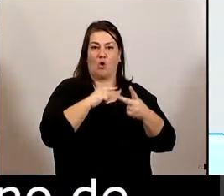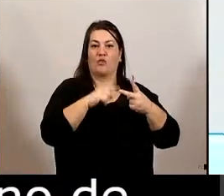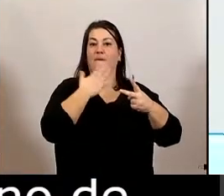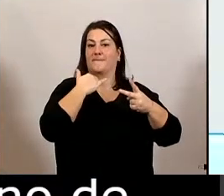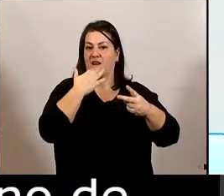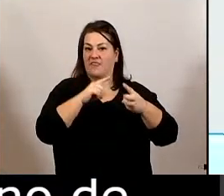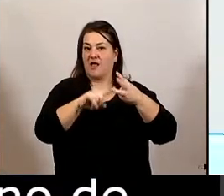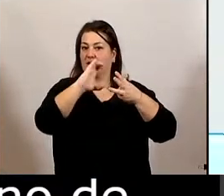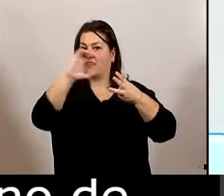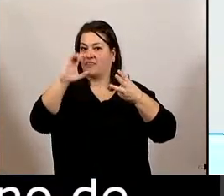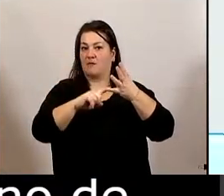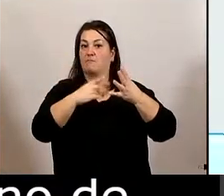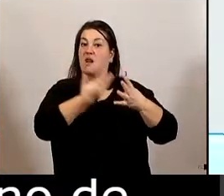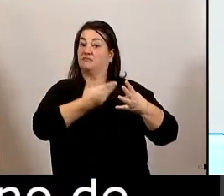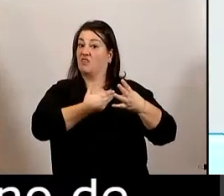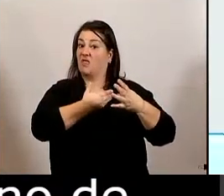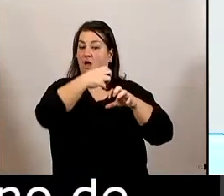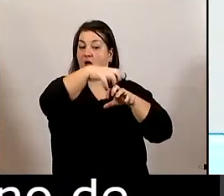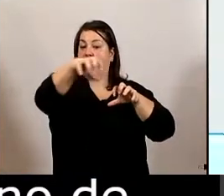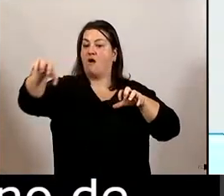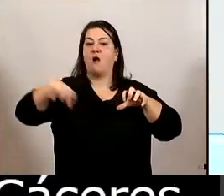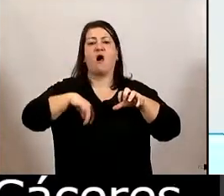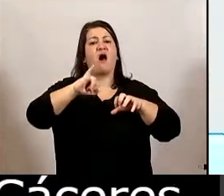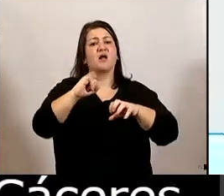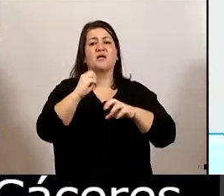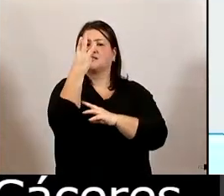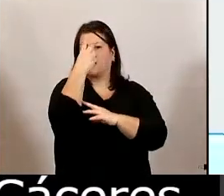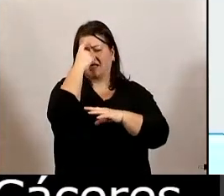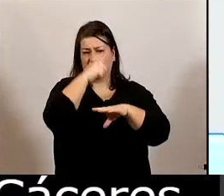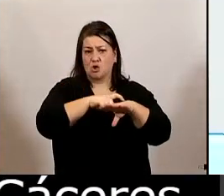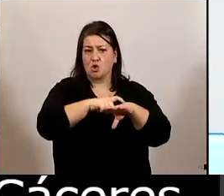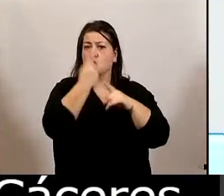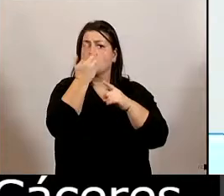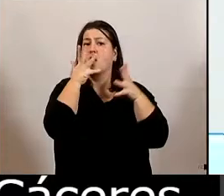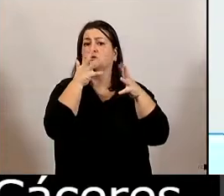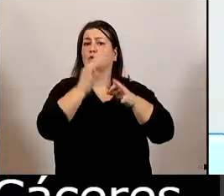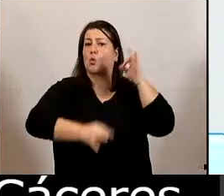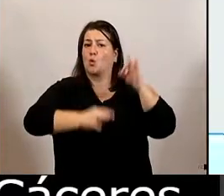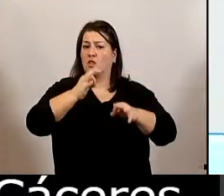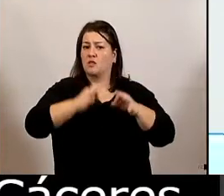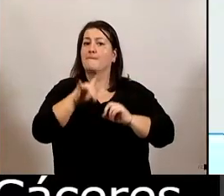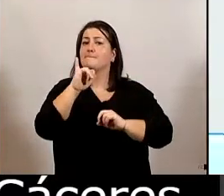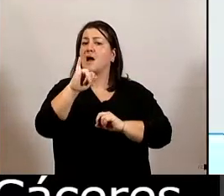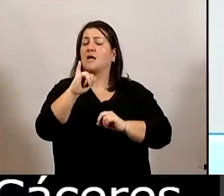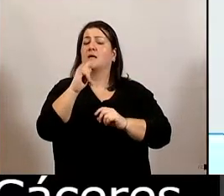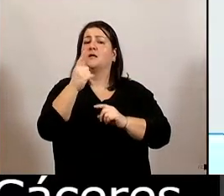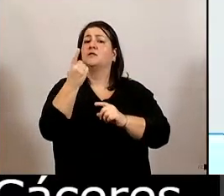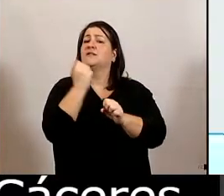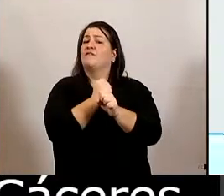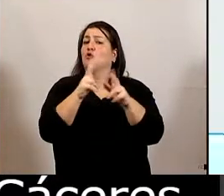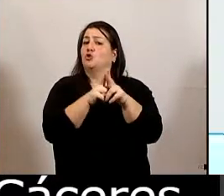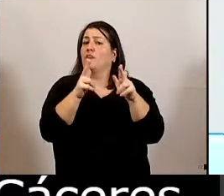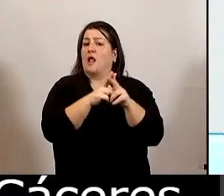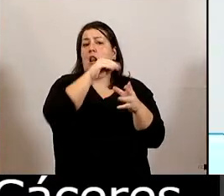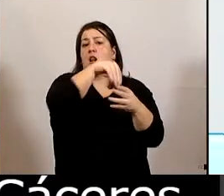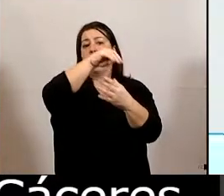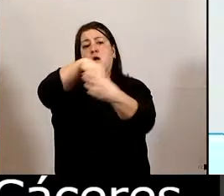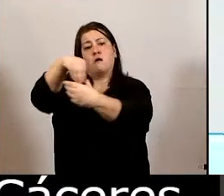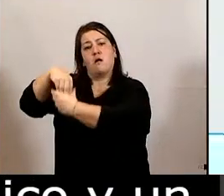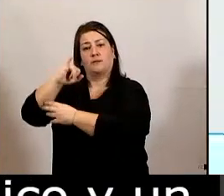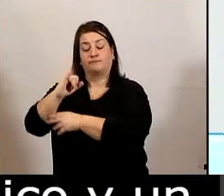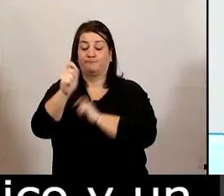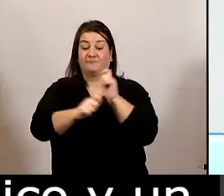Mérida, Cáceres y Plasencia contará con 3 psicólogos, un asesor jurídico y un trabajador social. Este